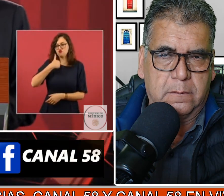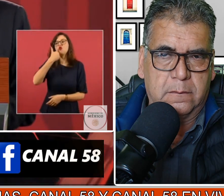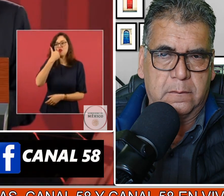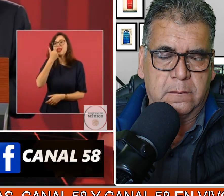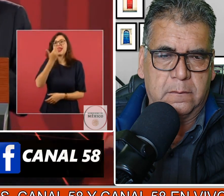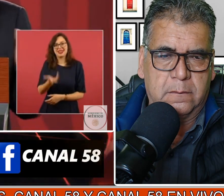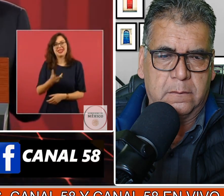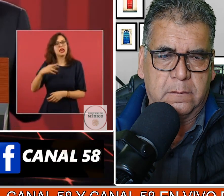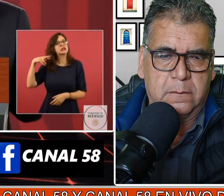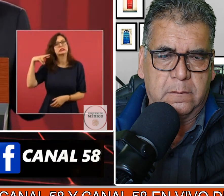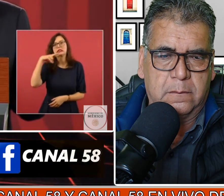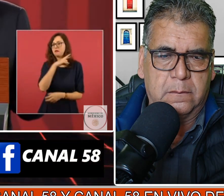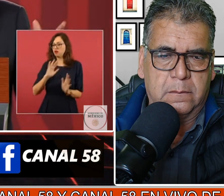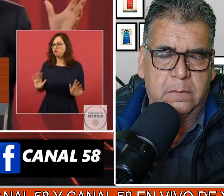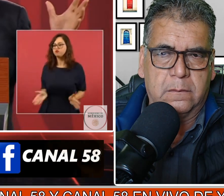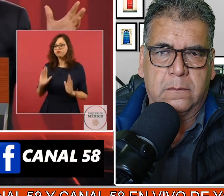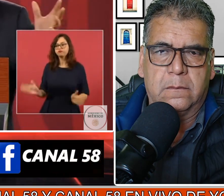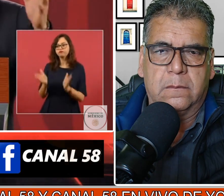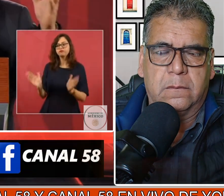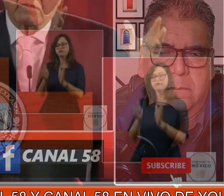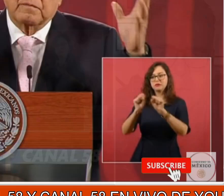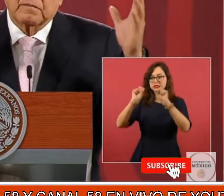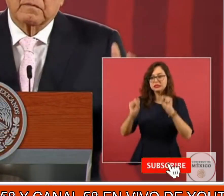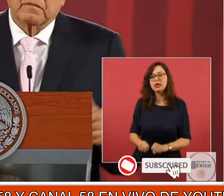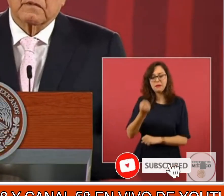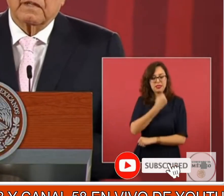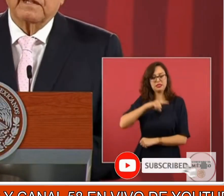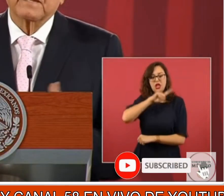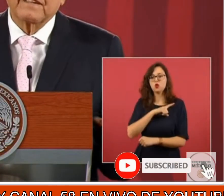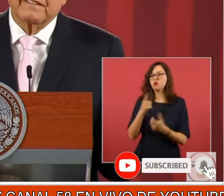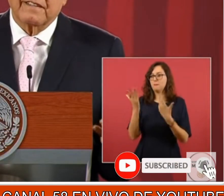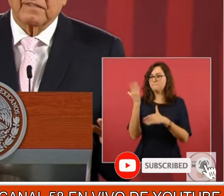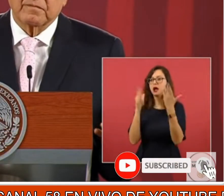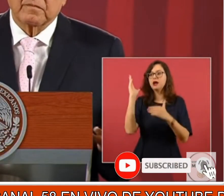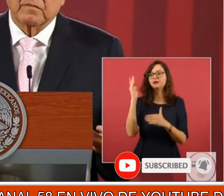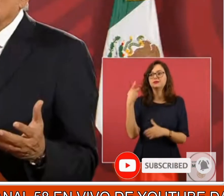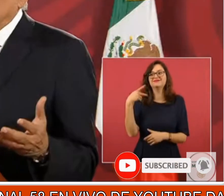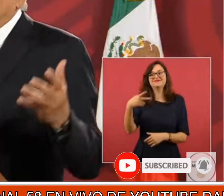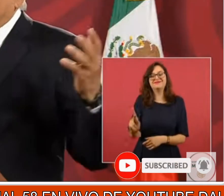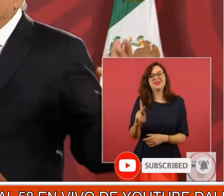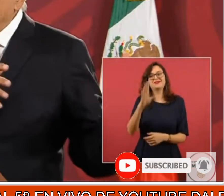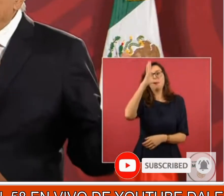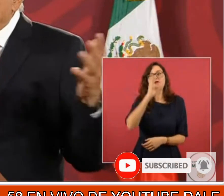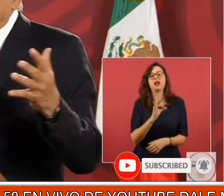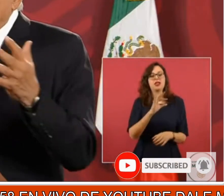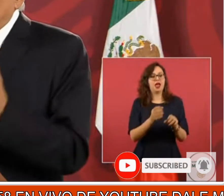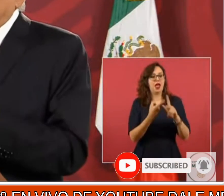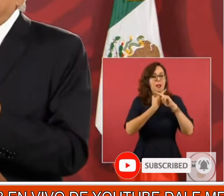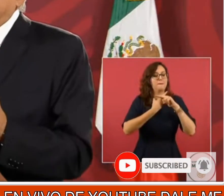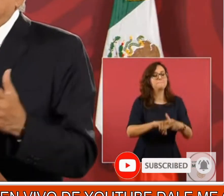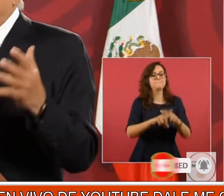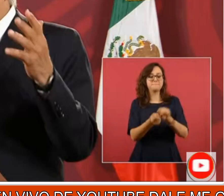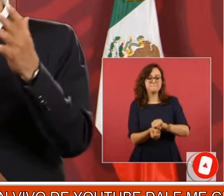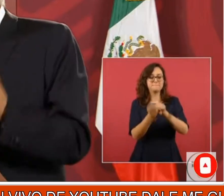surgió la pandemia y ya tuvimos que actuar en la emergencia. Pero ahora que ya pasó